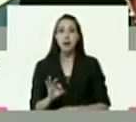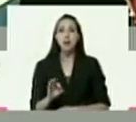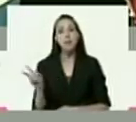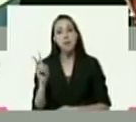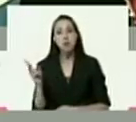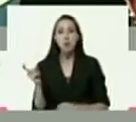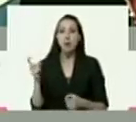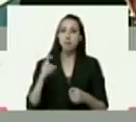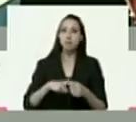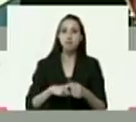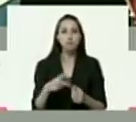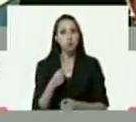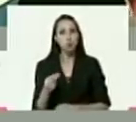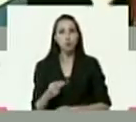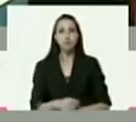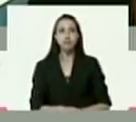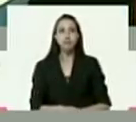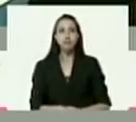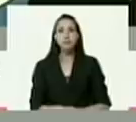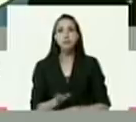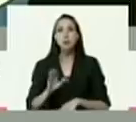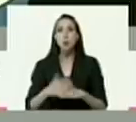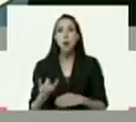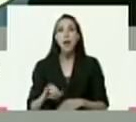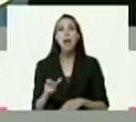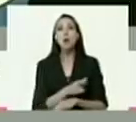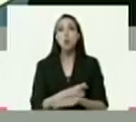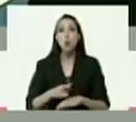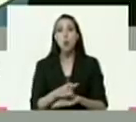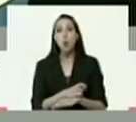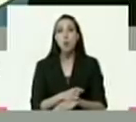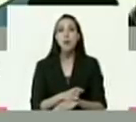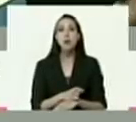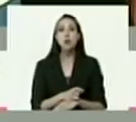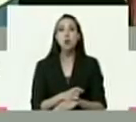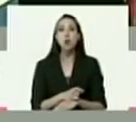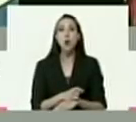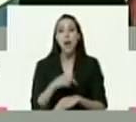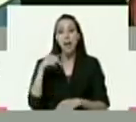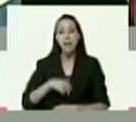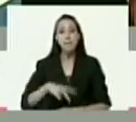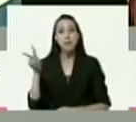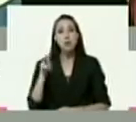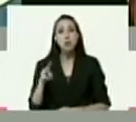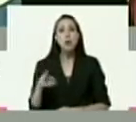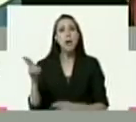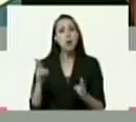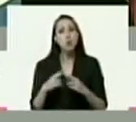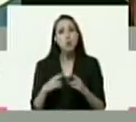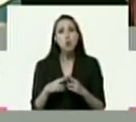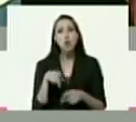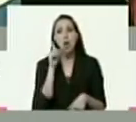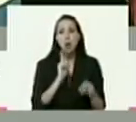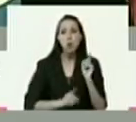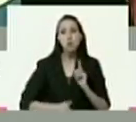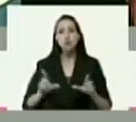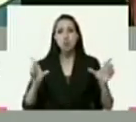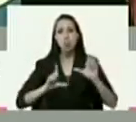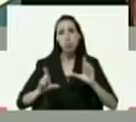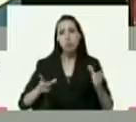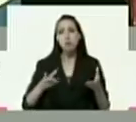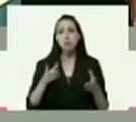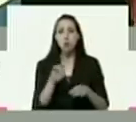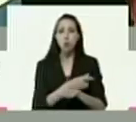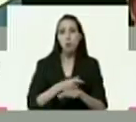organización. De manera que así como hay un gobierno paralelo fantasma de Narnia en Venezuela, que solo reconocen algunos medios de comunicación y algunos